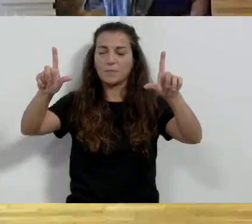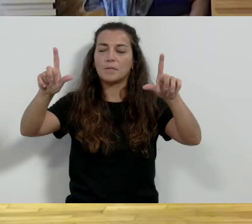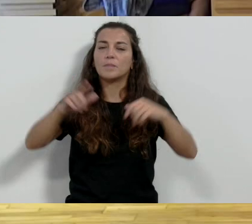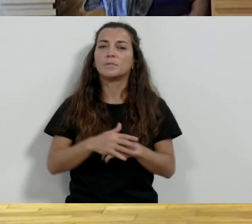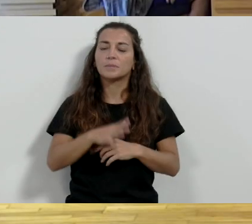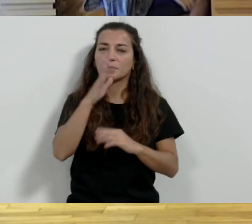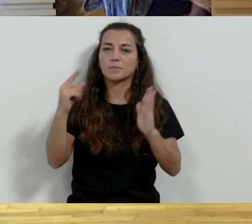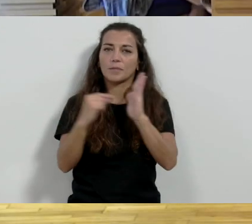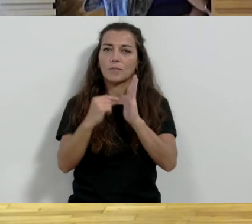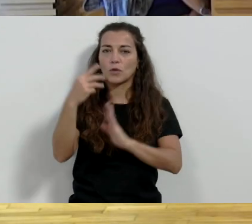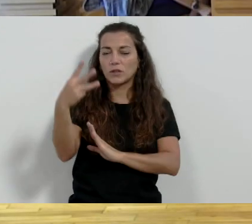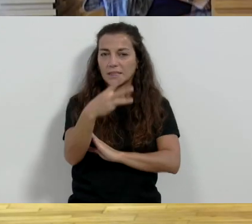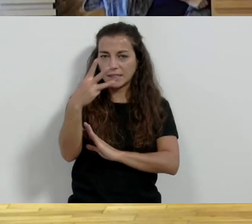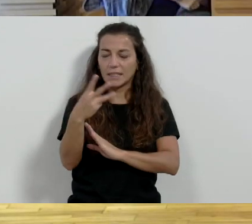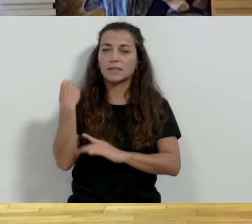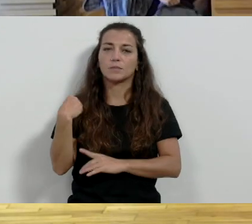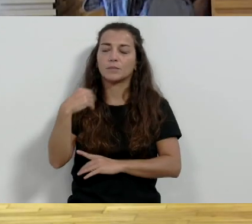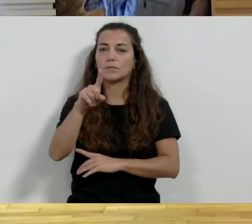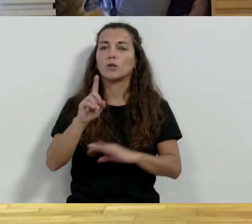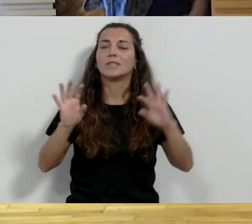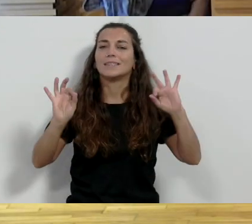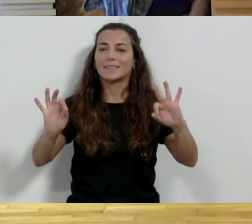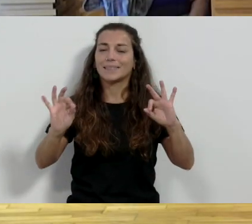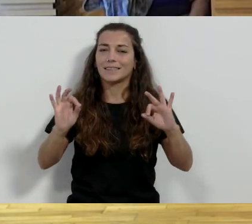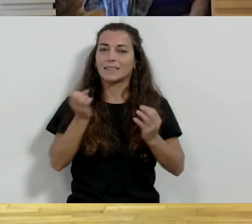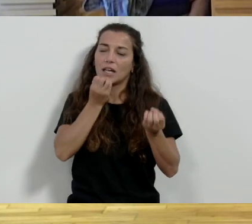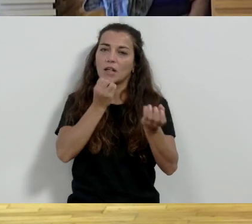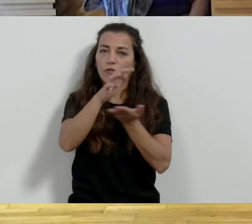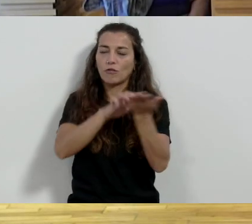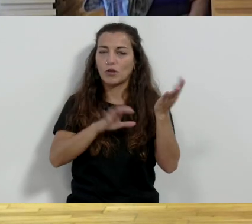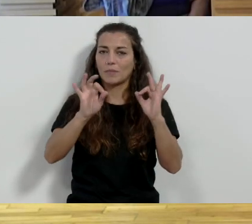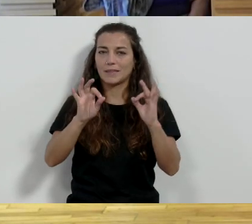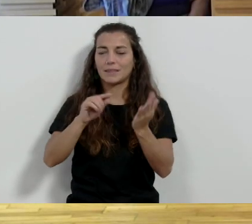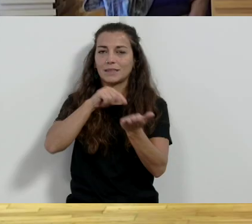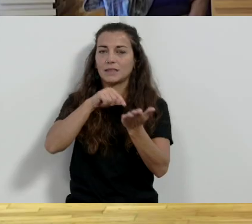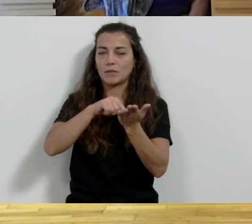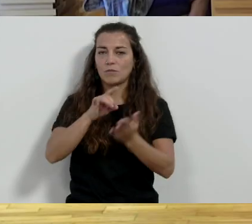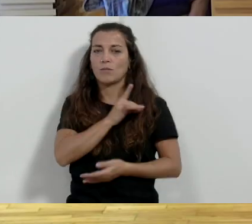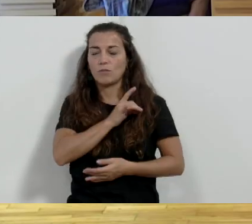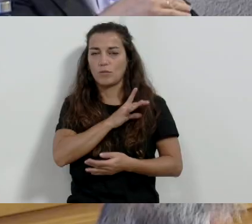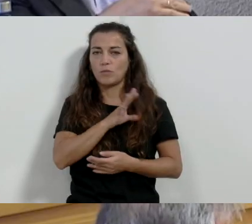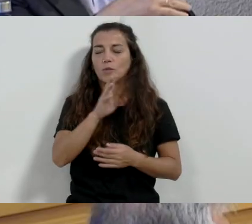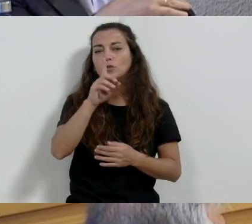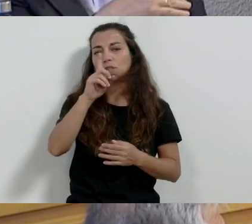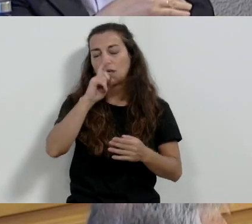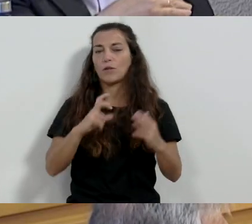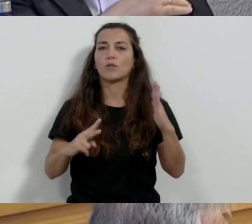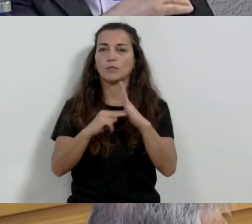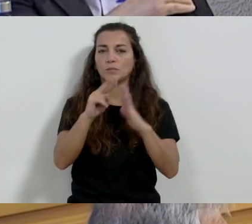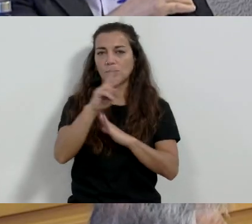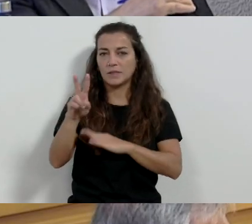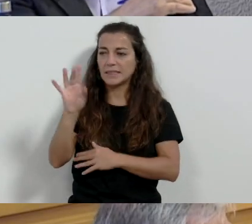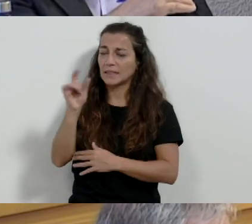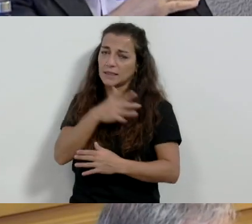3, informe de morosidad, segundo trimestre del 2022. Señor secretario. Sí, se trata de dar cuenta al Pleno del